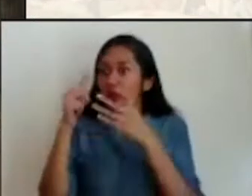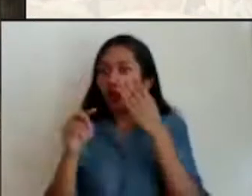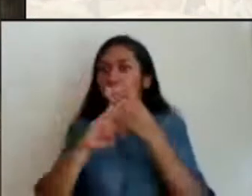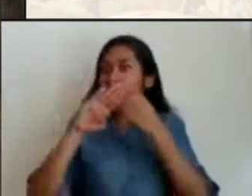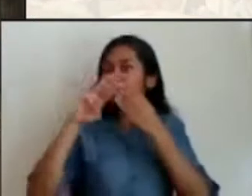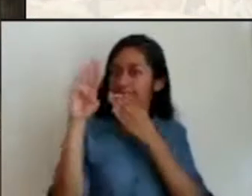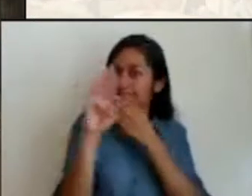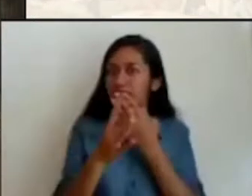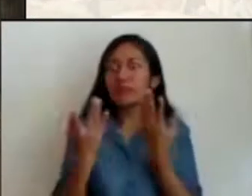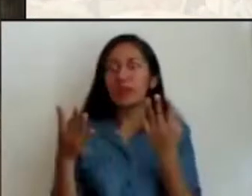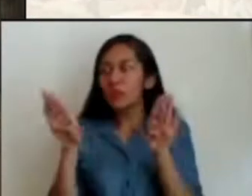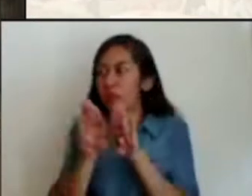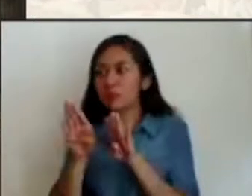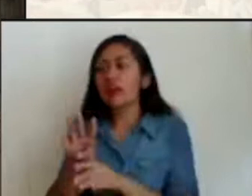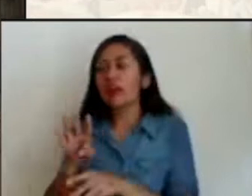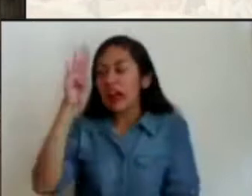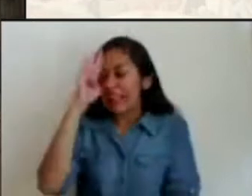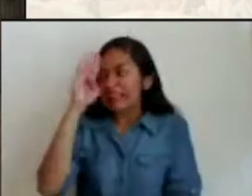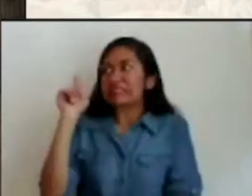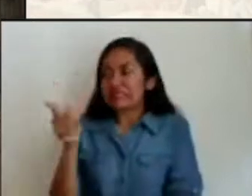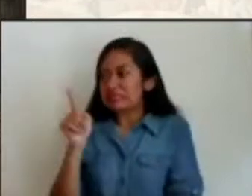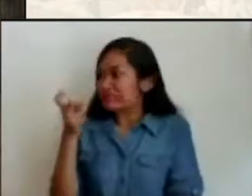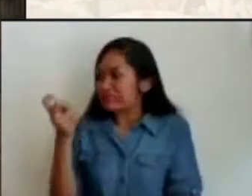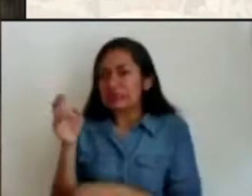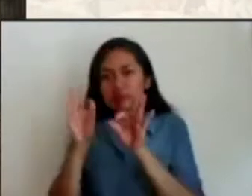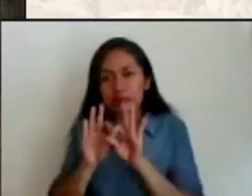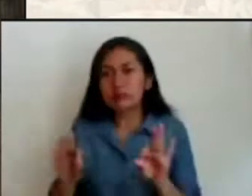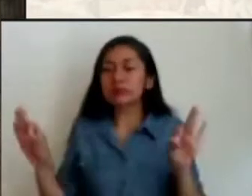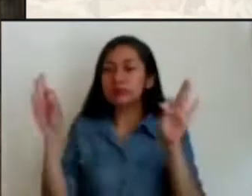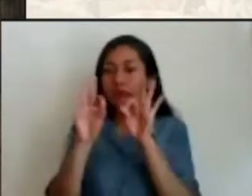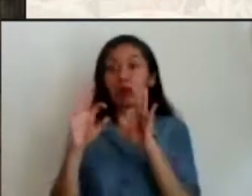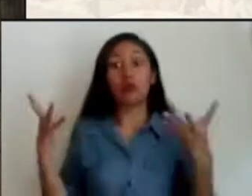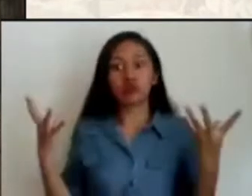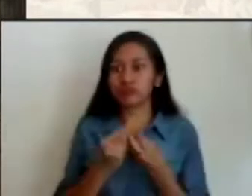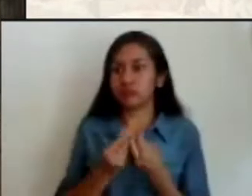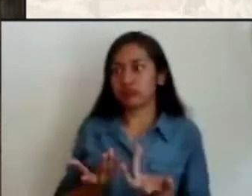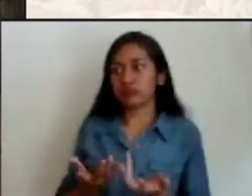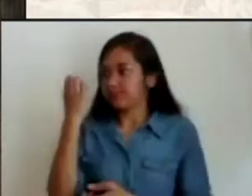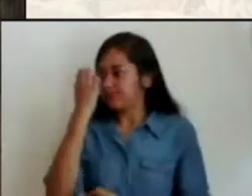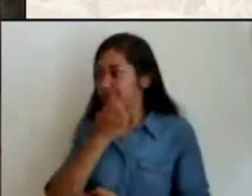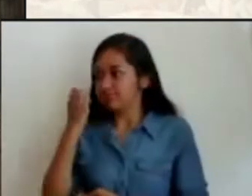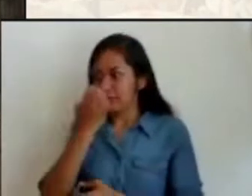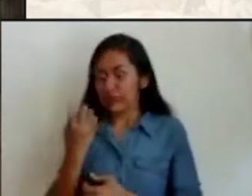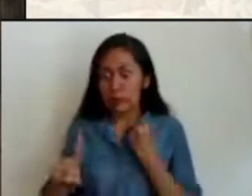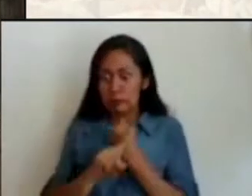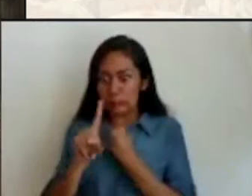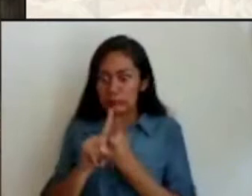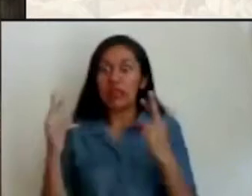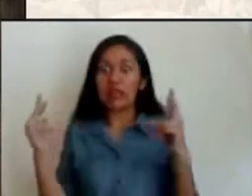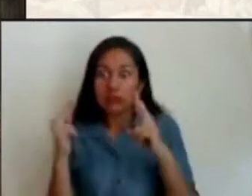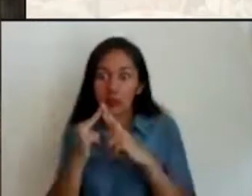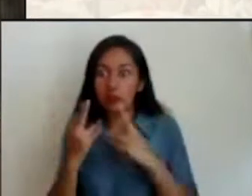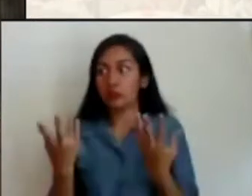una conmemoración que es simbólica en términos sociales, en términos religiosos, en términos económicos, en términos